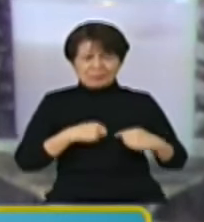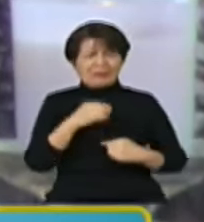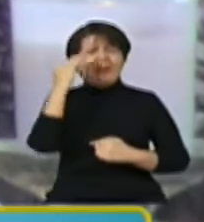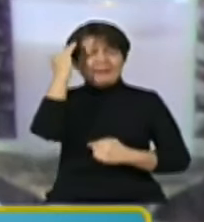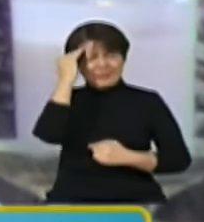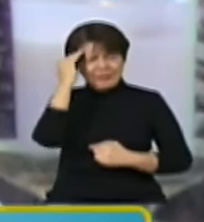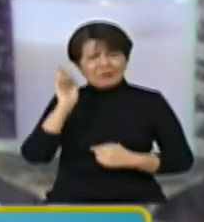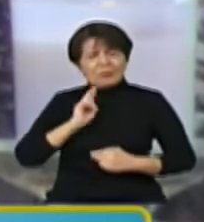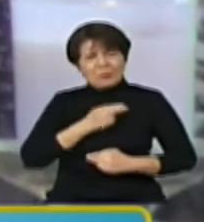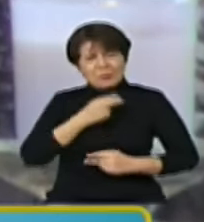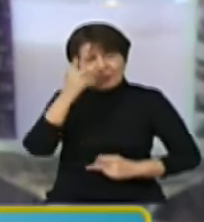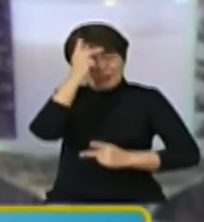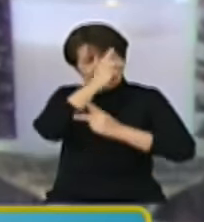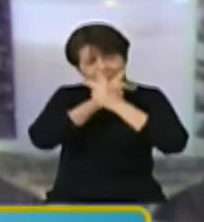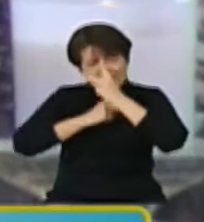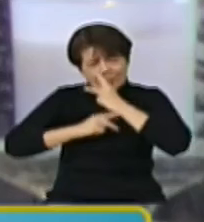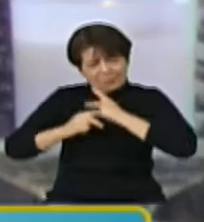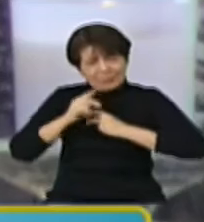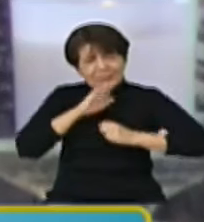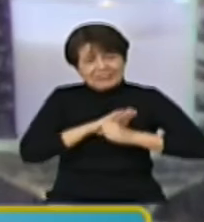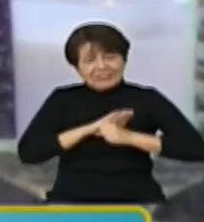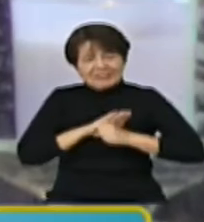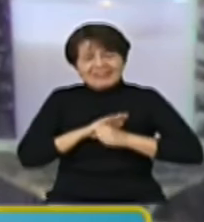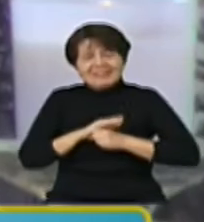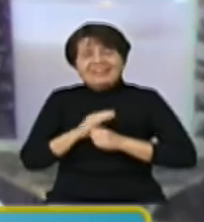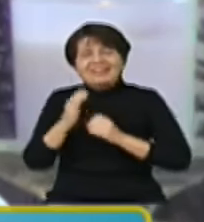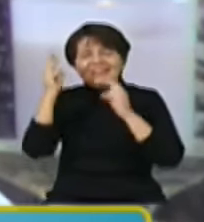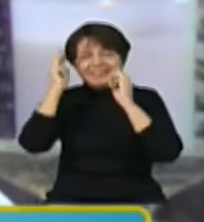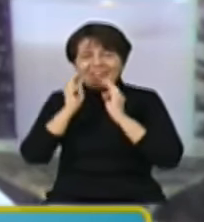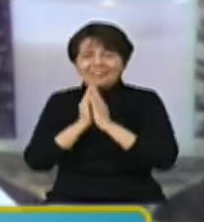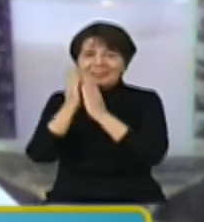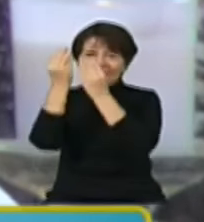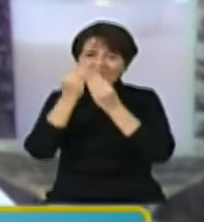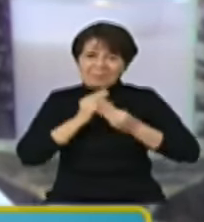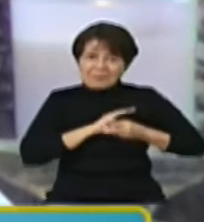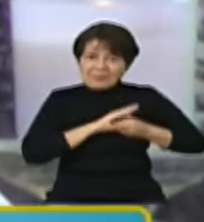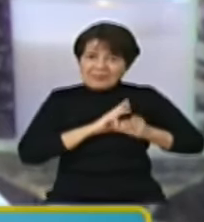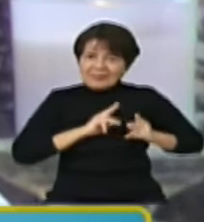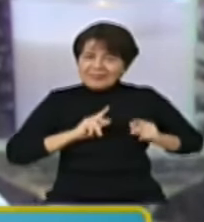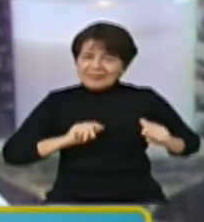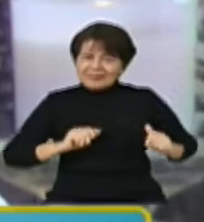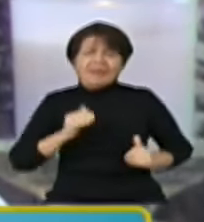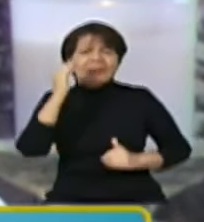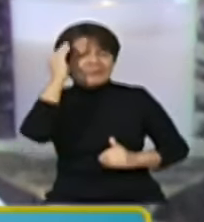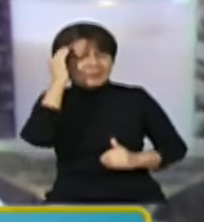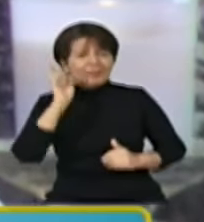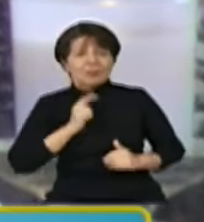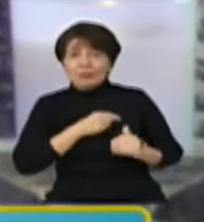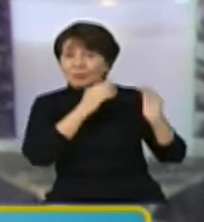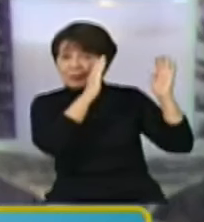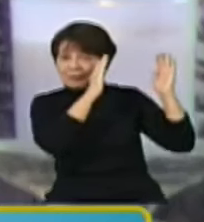temores y los calman, adivinan nuestras esperanzas y